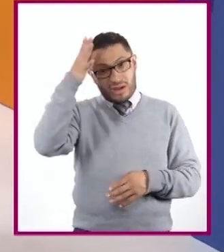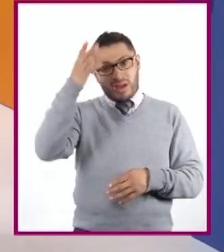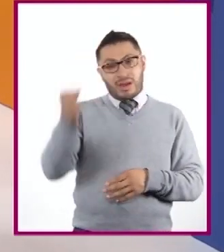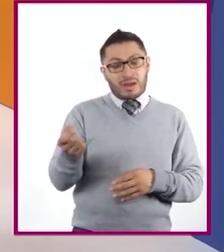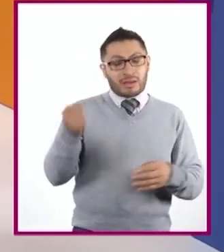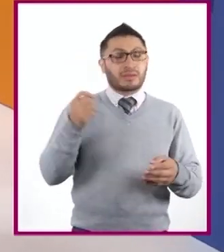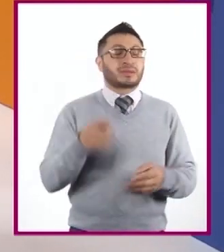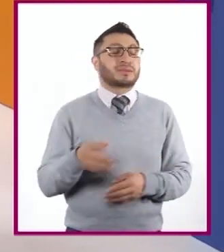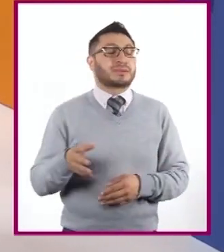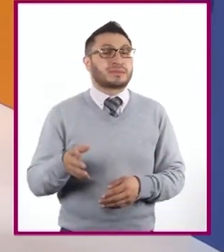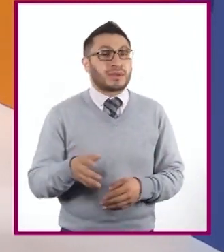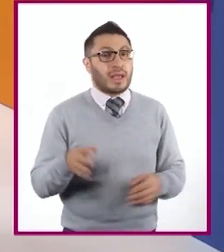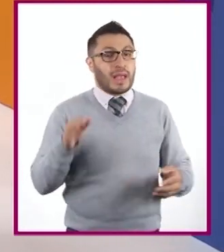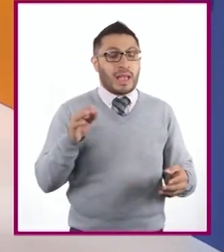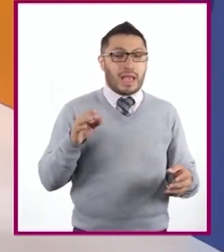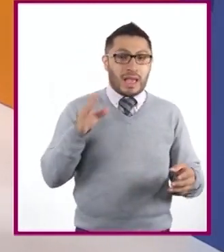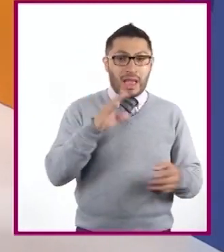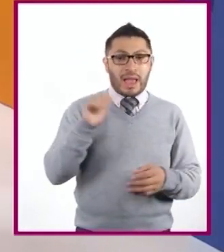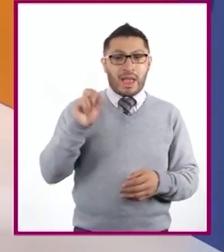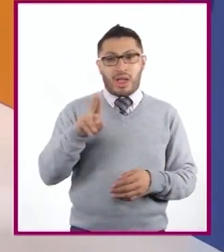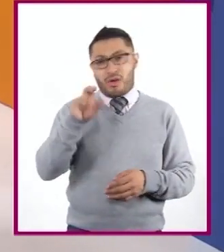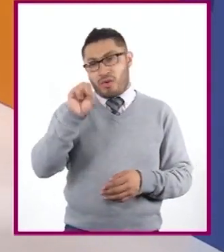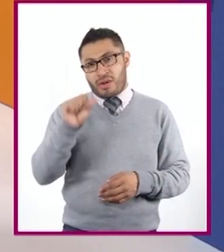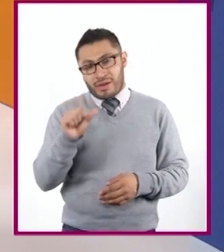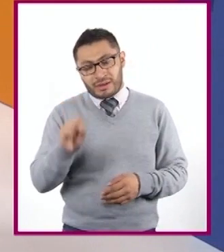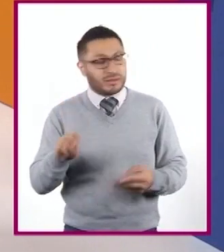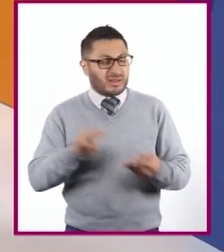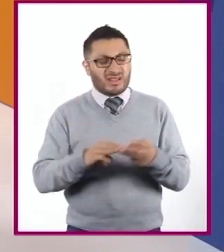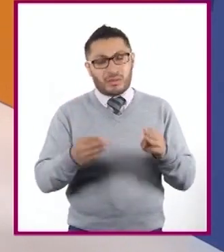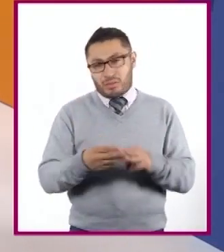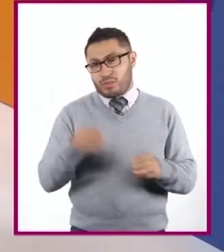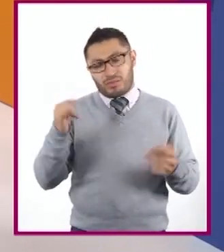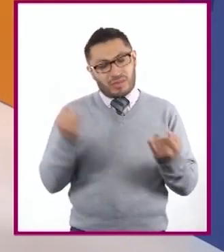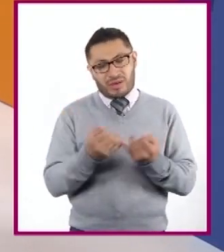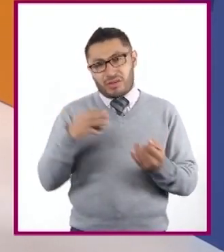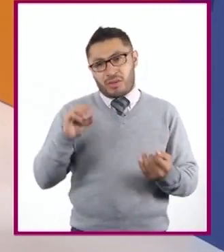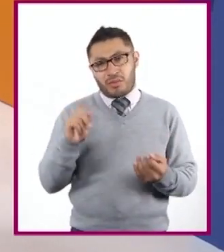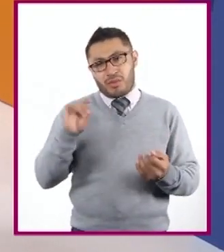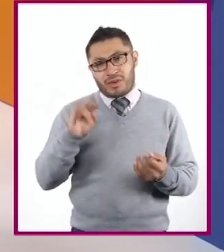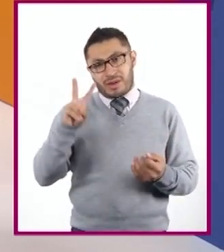buscaría sería causas y el año en que comenzó la guerra.